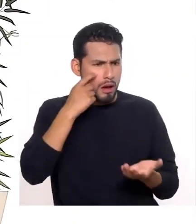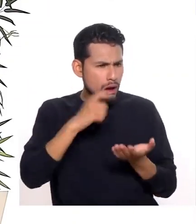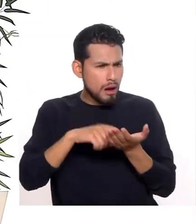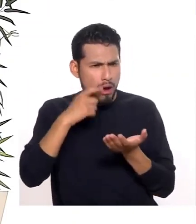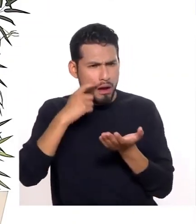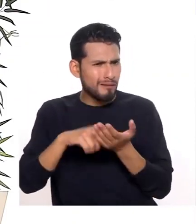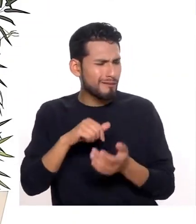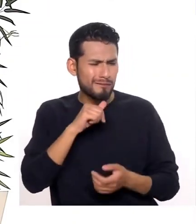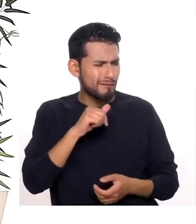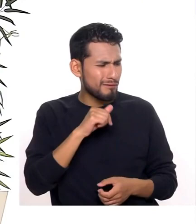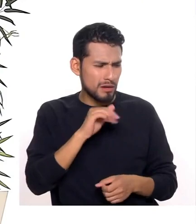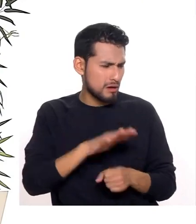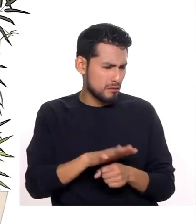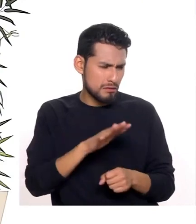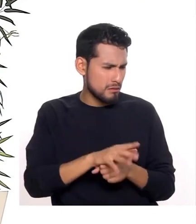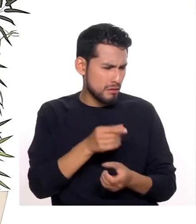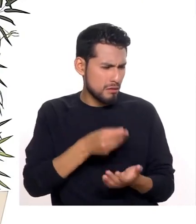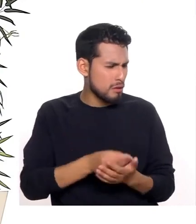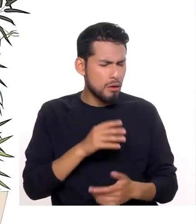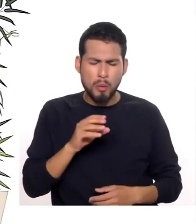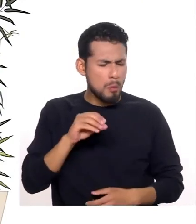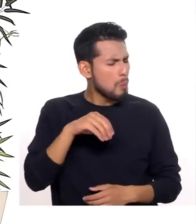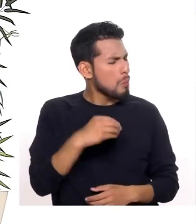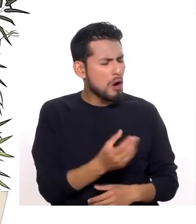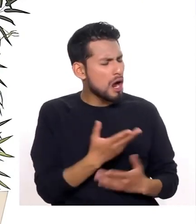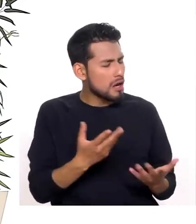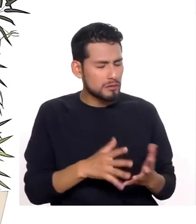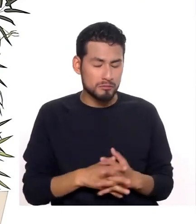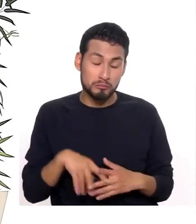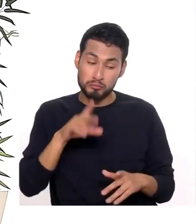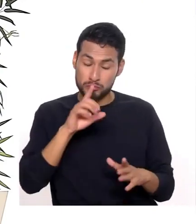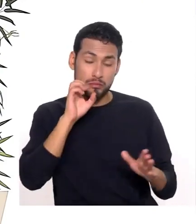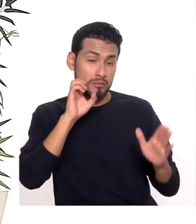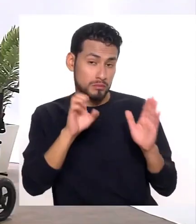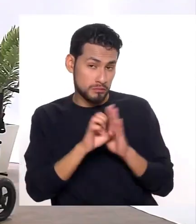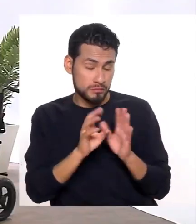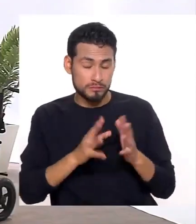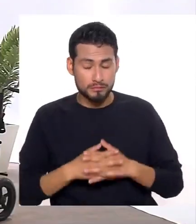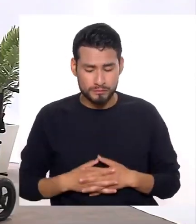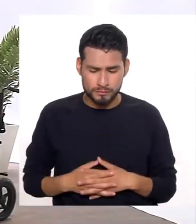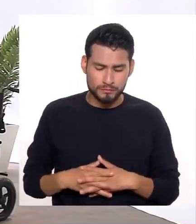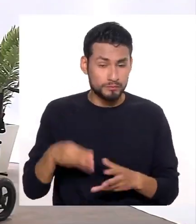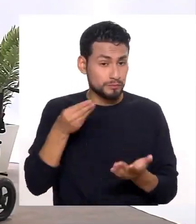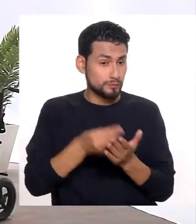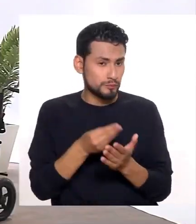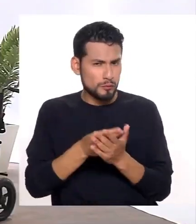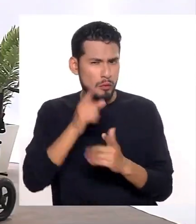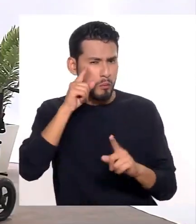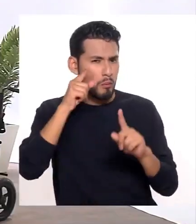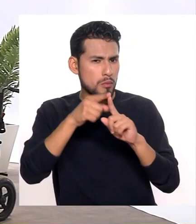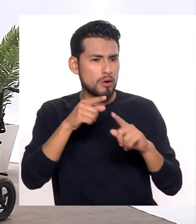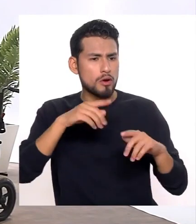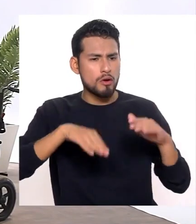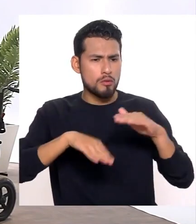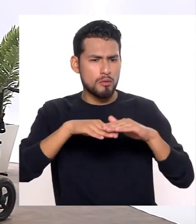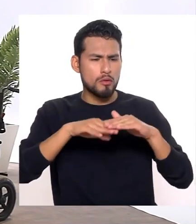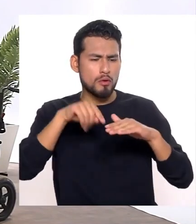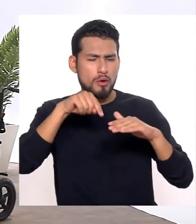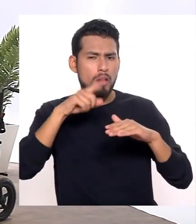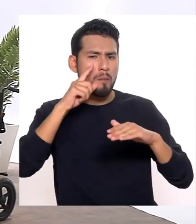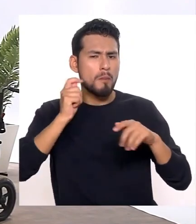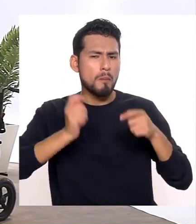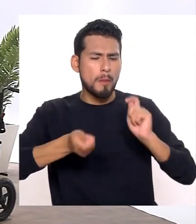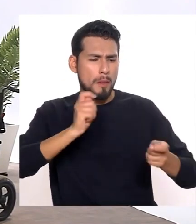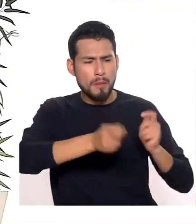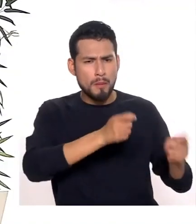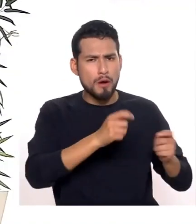cuenta que es insuficiente. ¿Por qué es insuficiente? Porque, por decirte, el presupuesto está asignado para